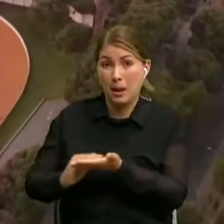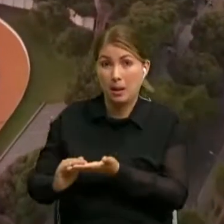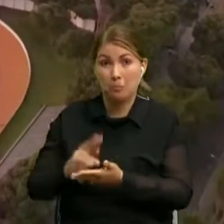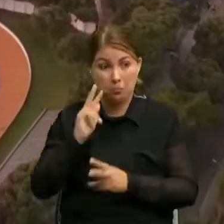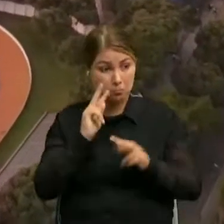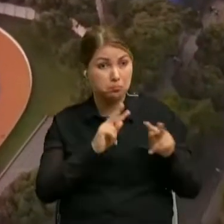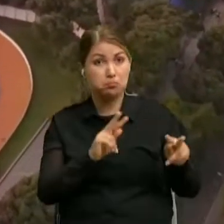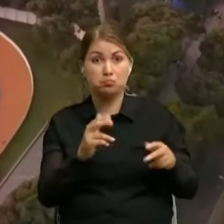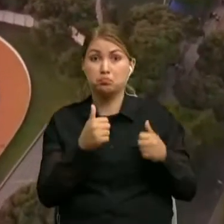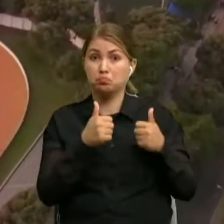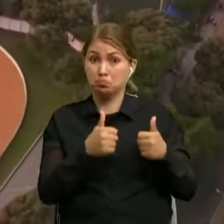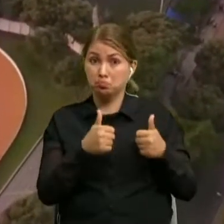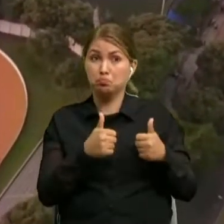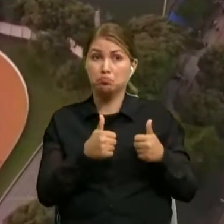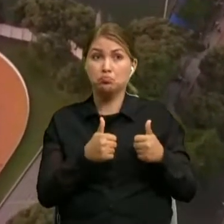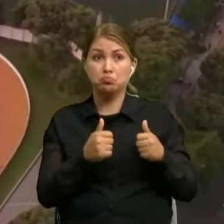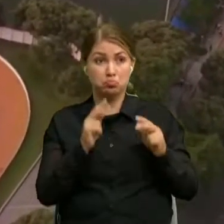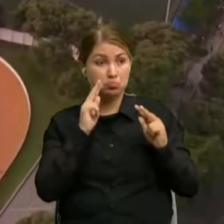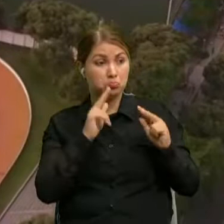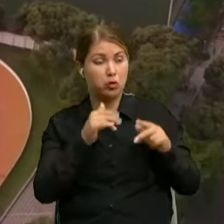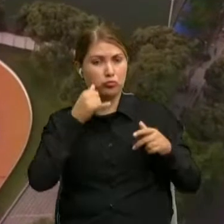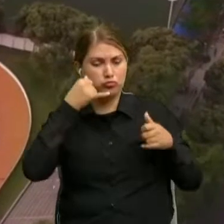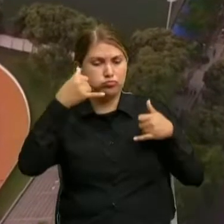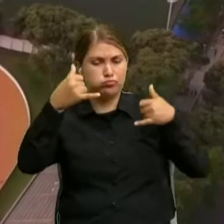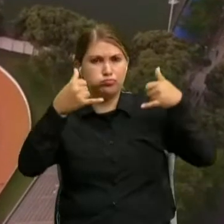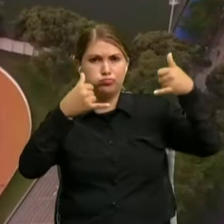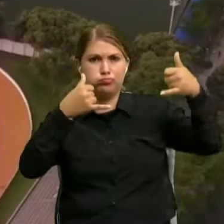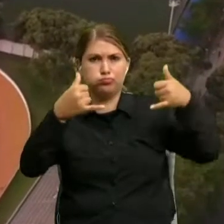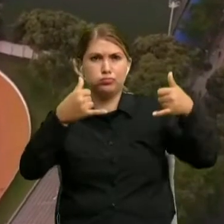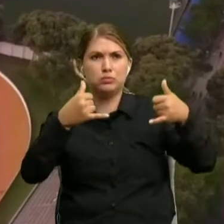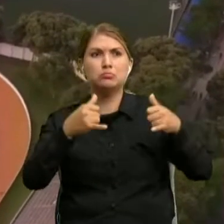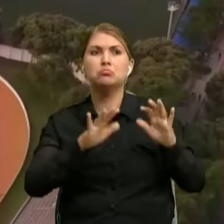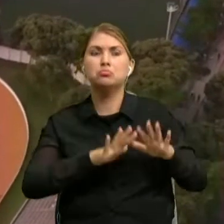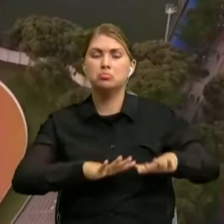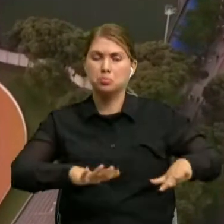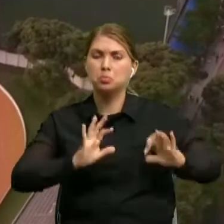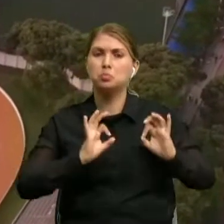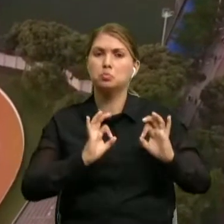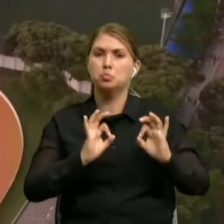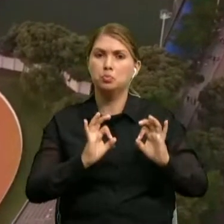verdad muy bien, esas son algunas imágenes de archivo, luce además